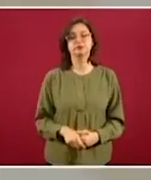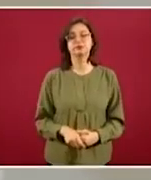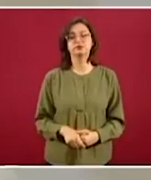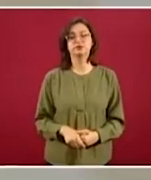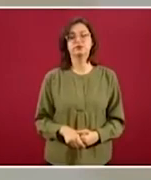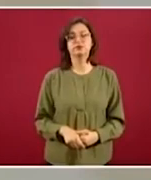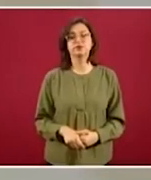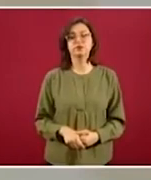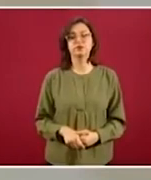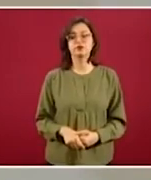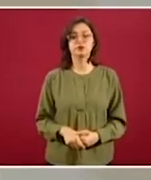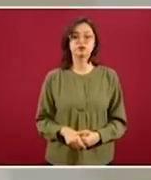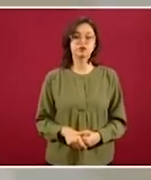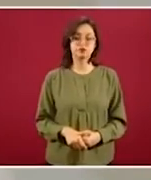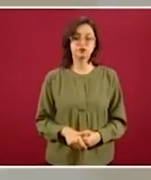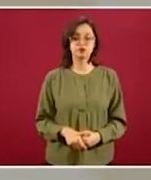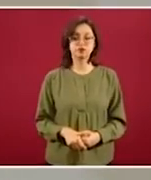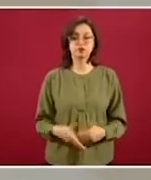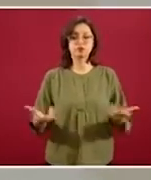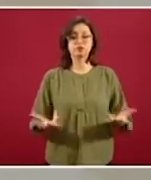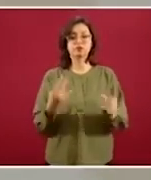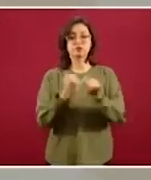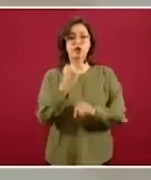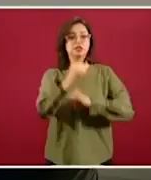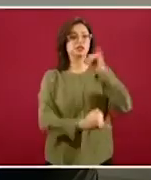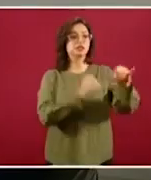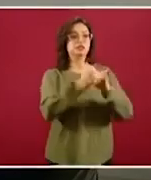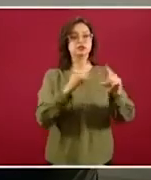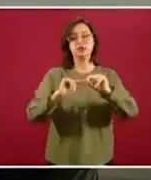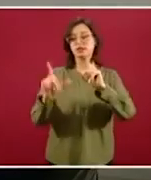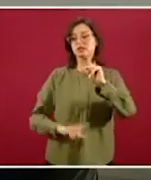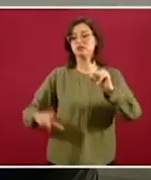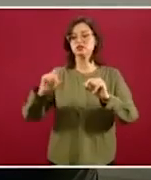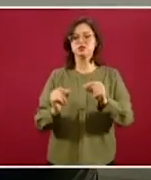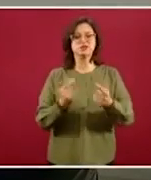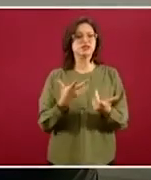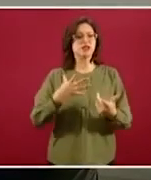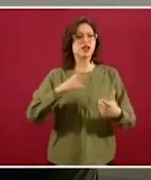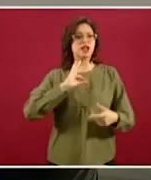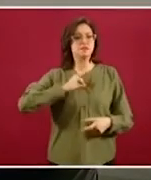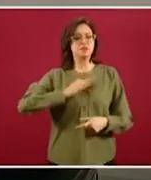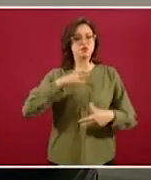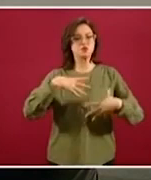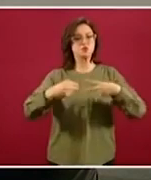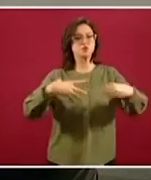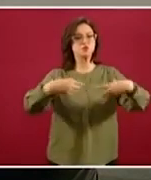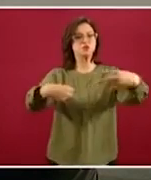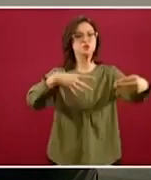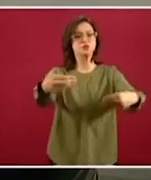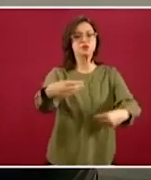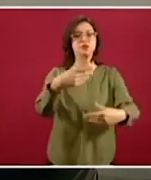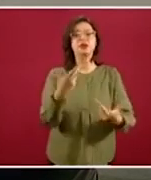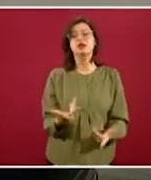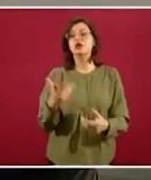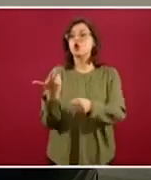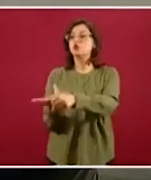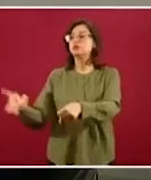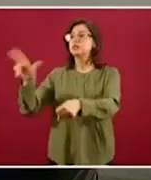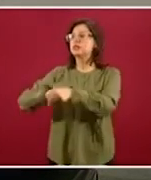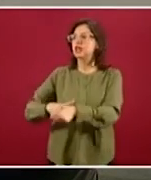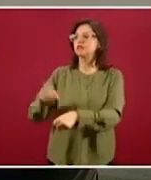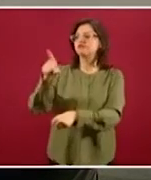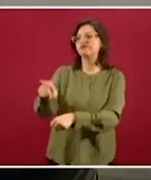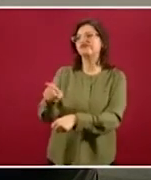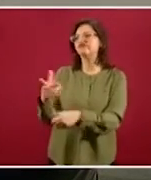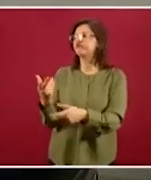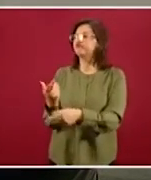el panorama epidemiológico nacional e internacional y el plan de reconversión hospitalaria de